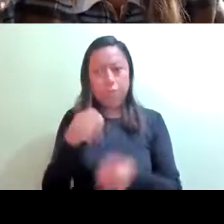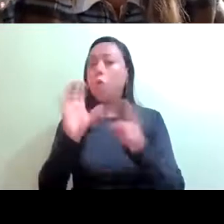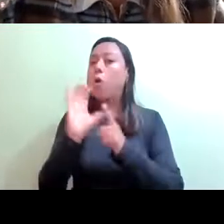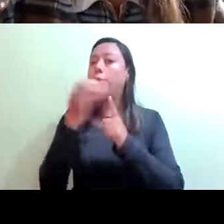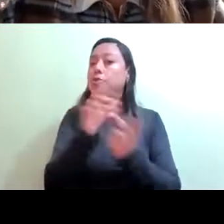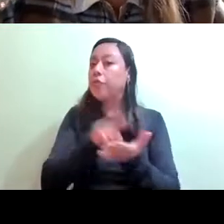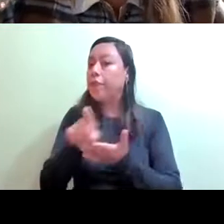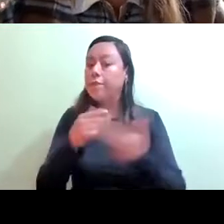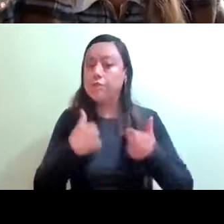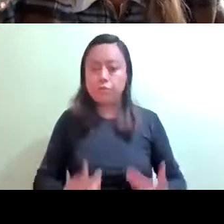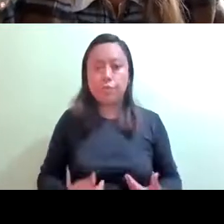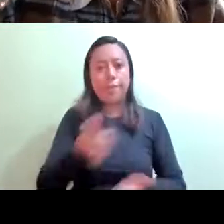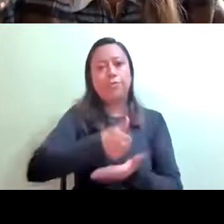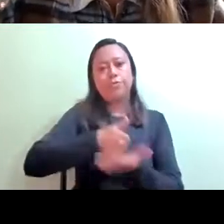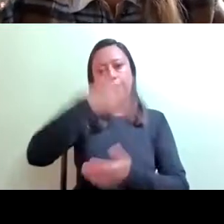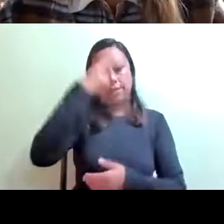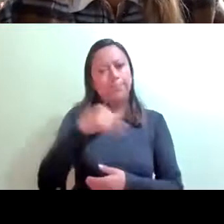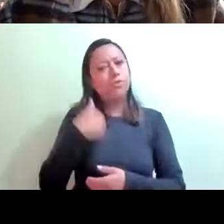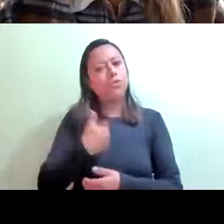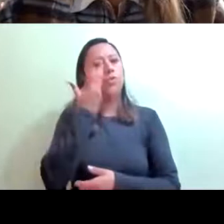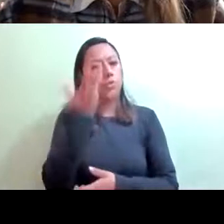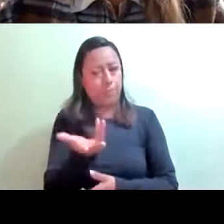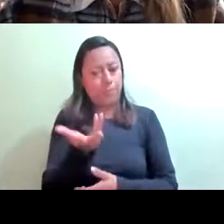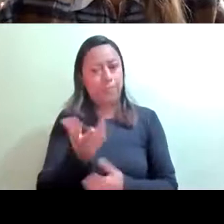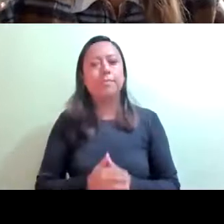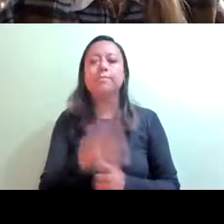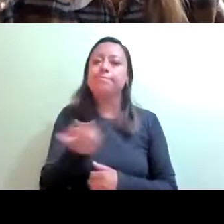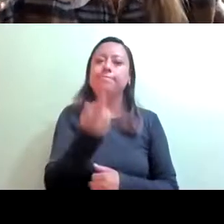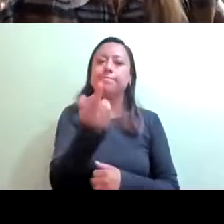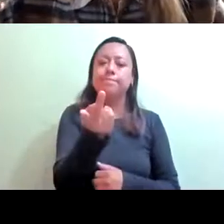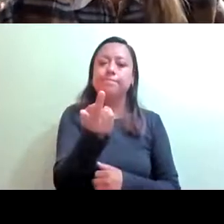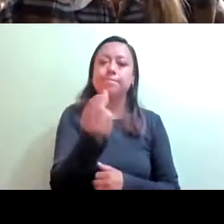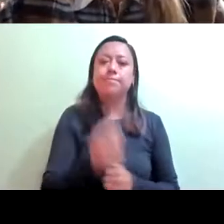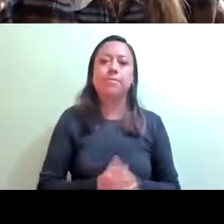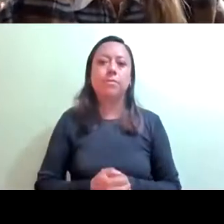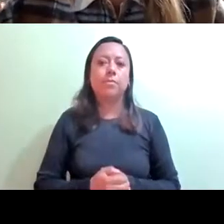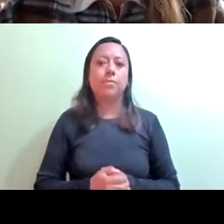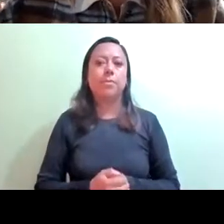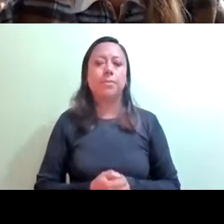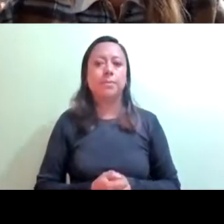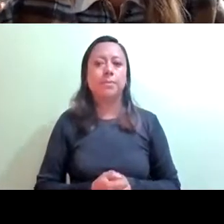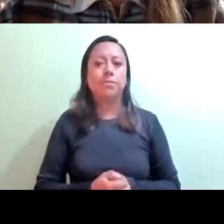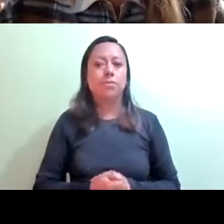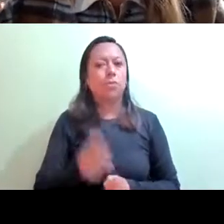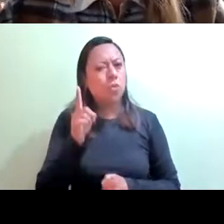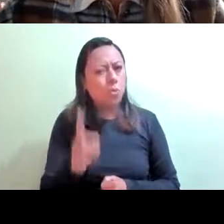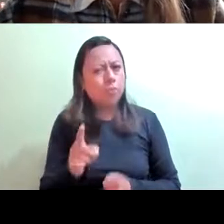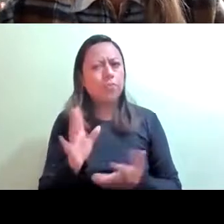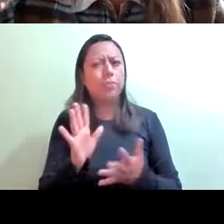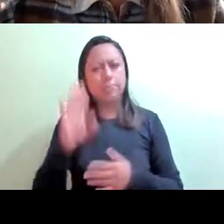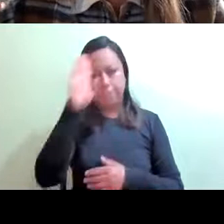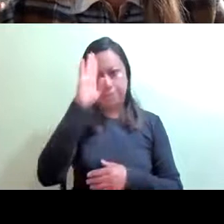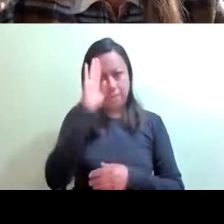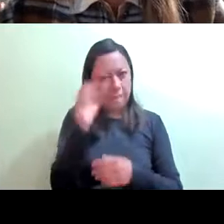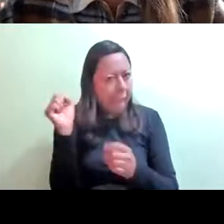de la Ciudad de México, yo quisiera preguntarle si hay algún asunto específico